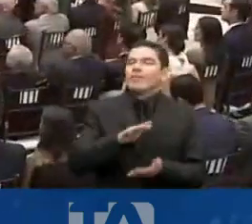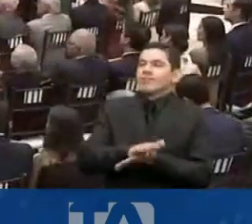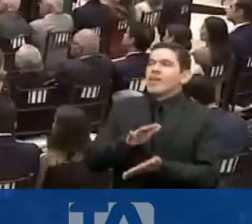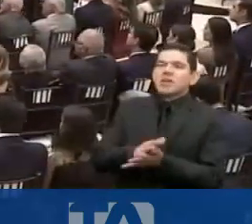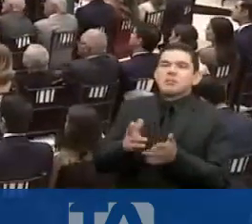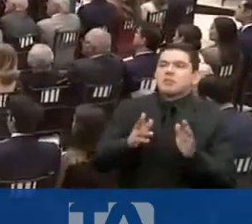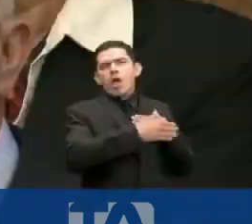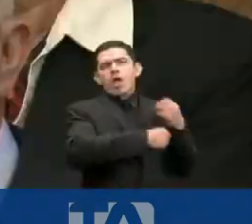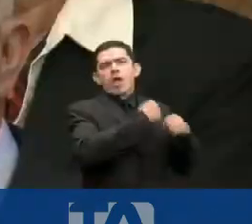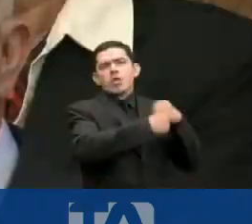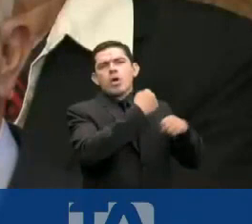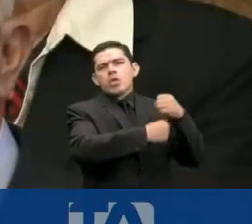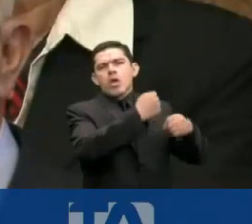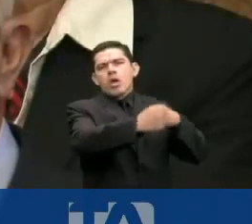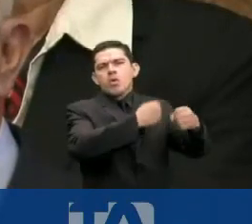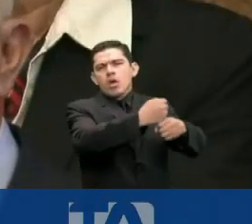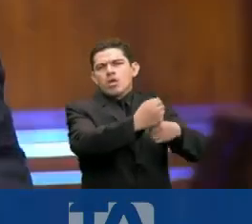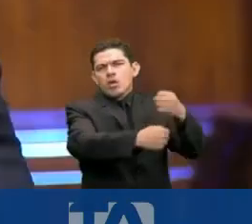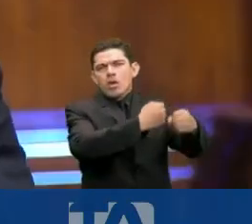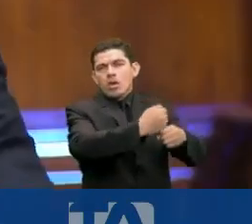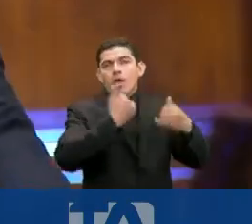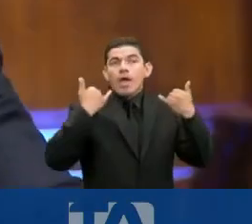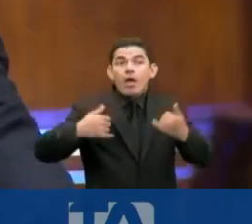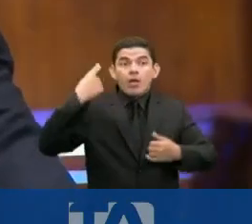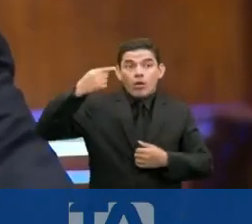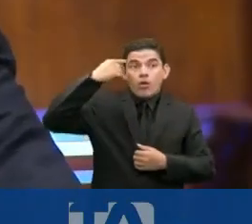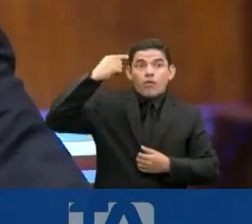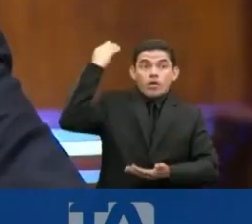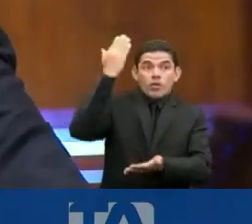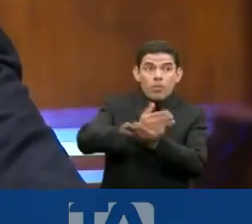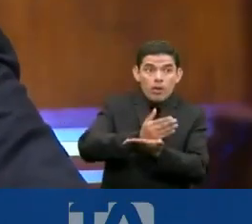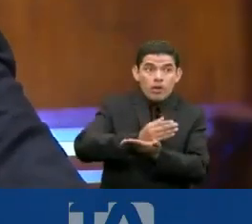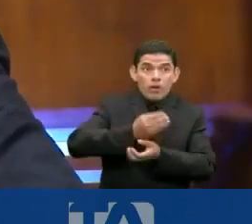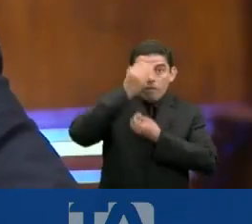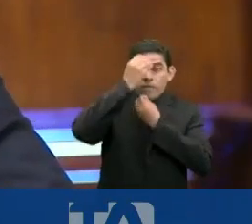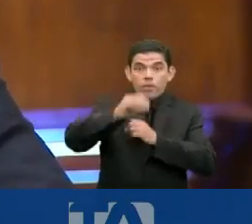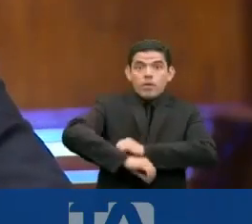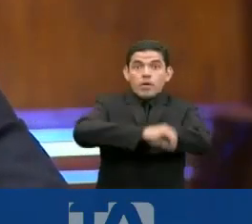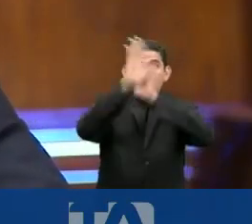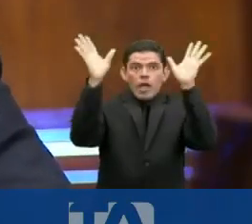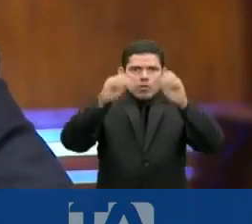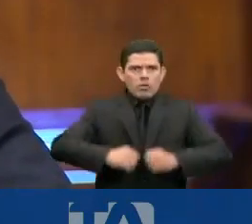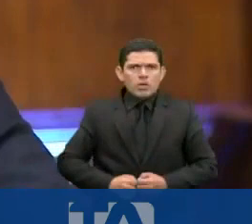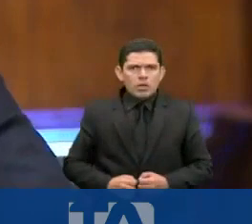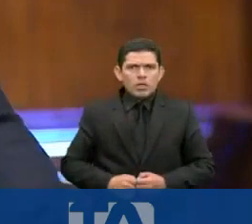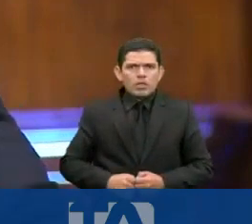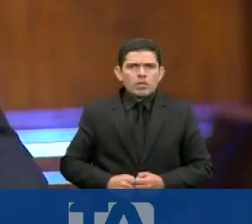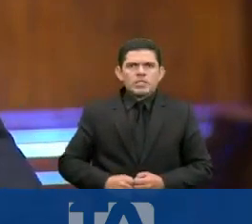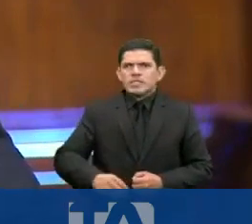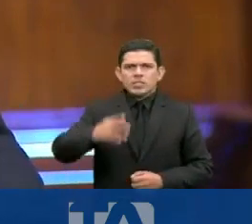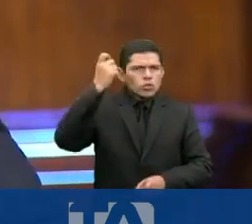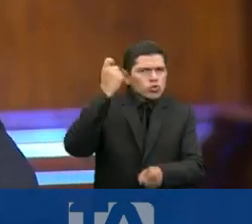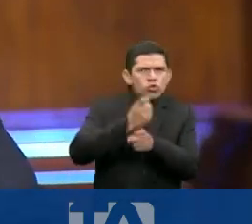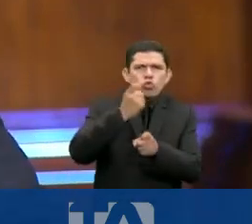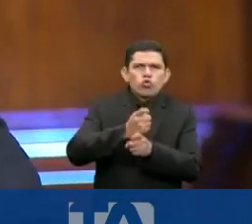territorio al AMPA. La actitud de este gobierno, lo digo claro, no va a cambiar.